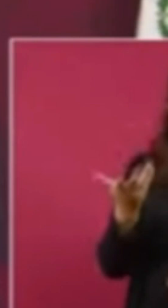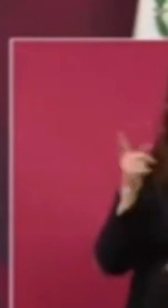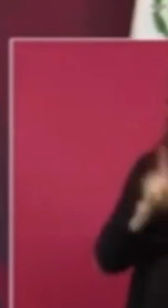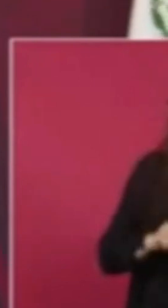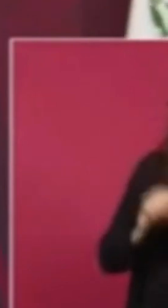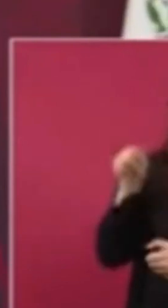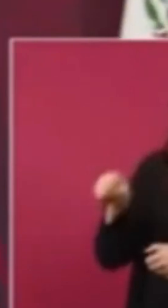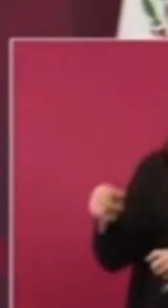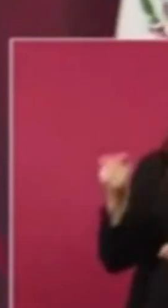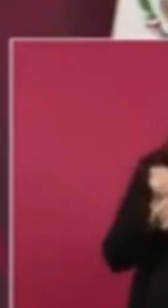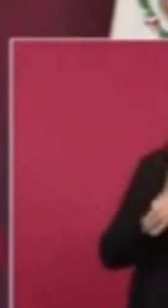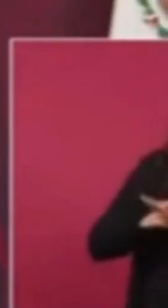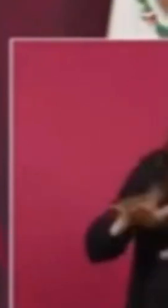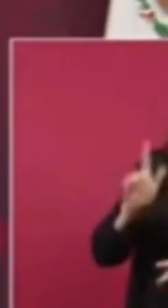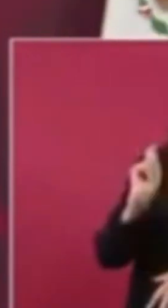escuchando.